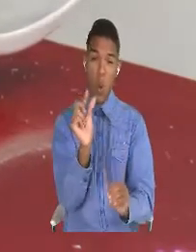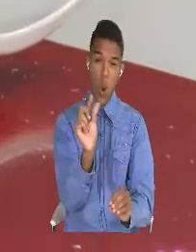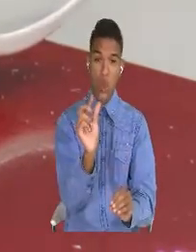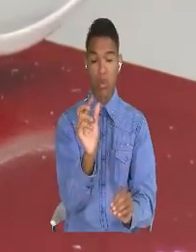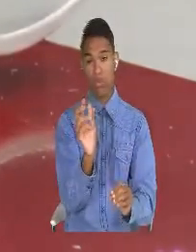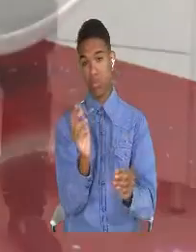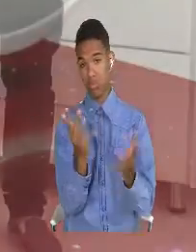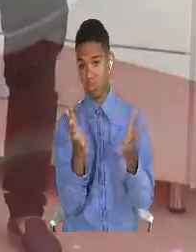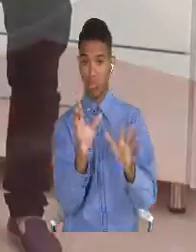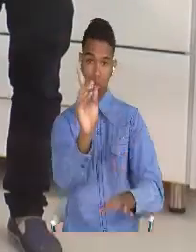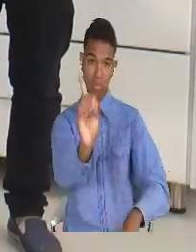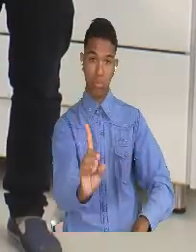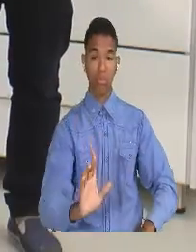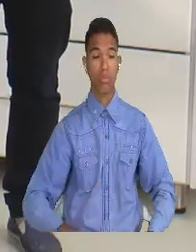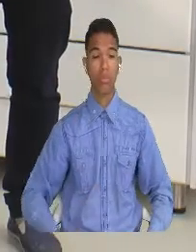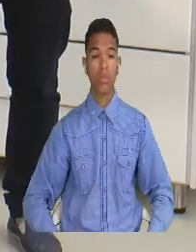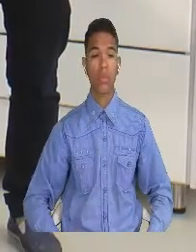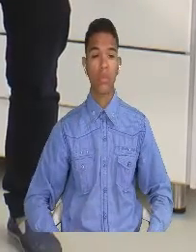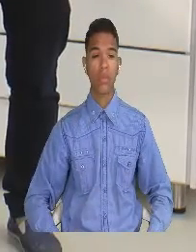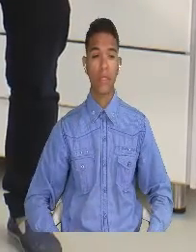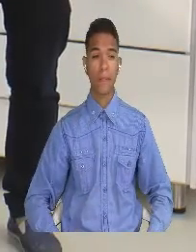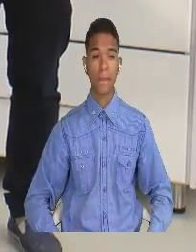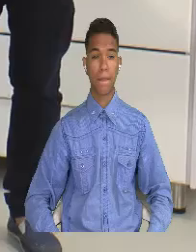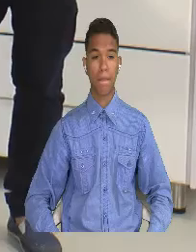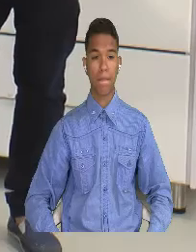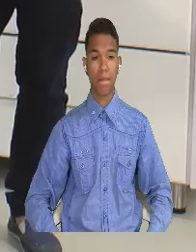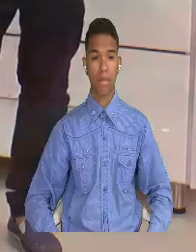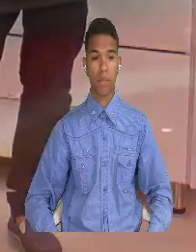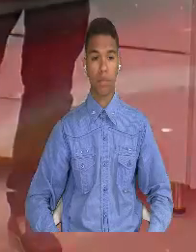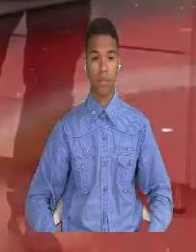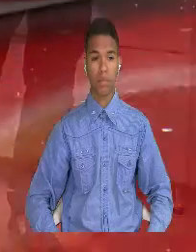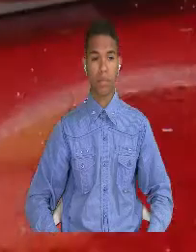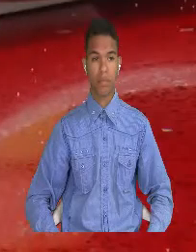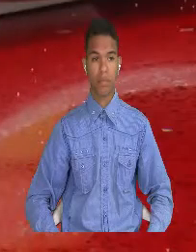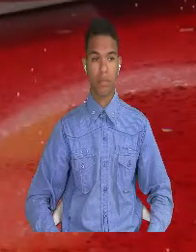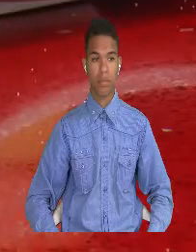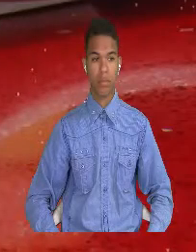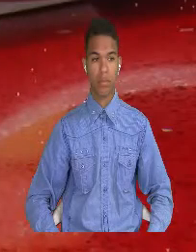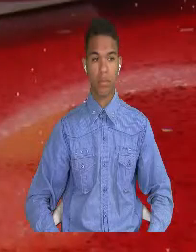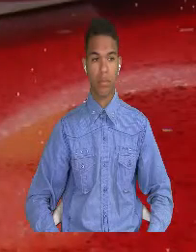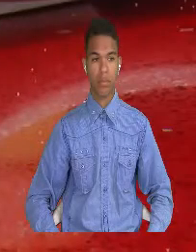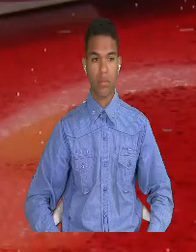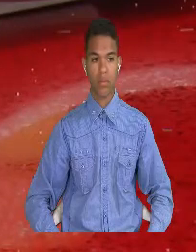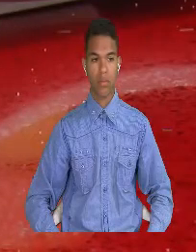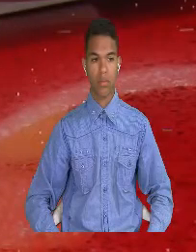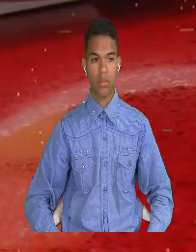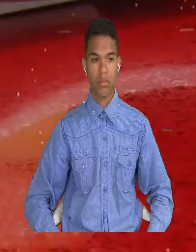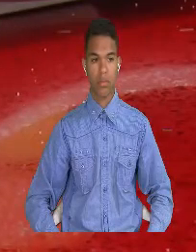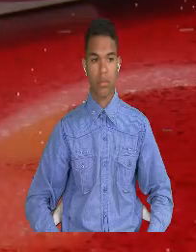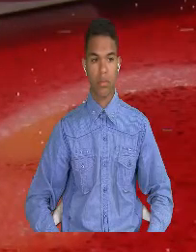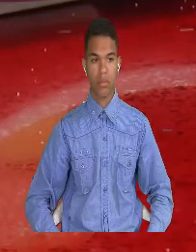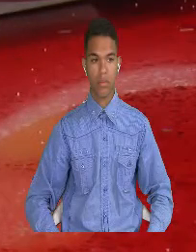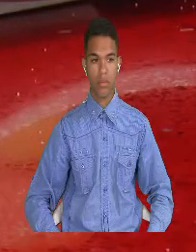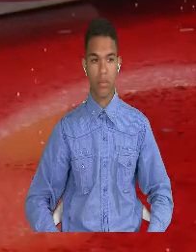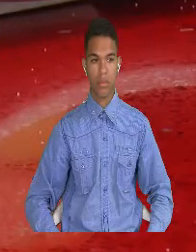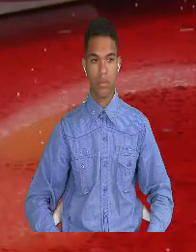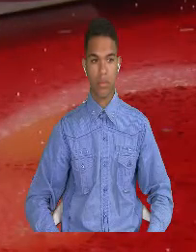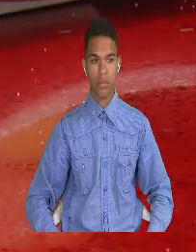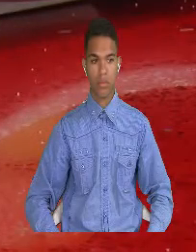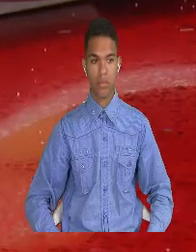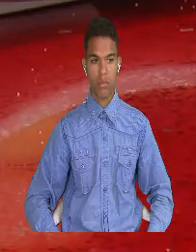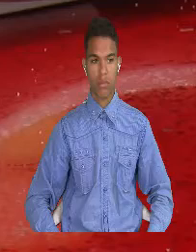abajo, más estilo como un estilo espejo, ¿sí? Que no se vea que toca el pescado ni nada, porque normalmente